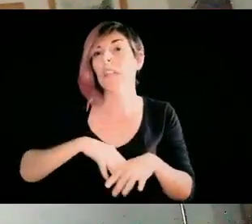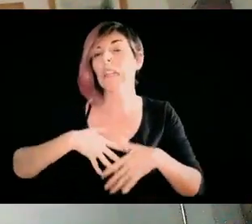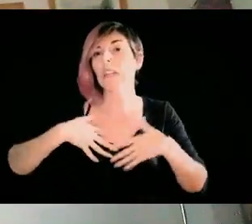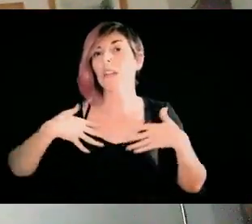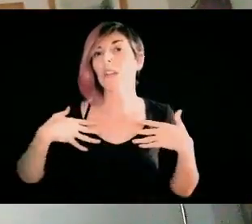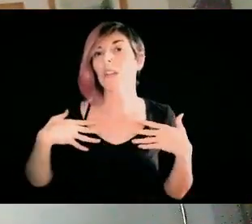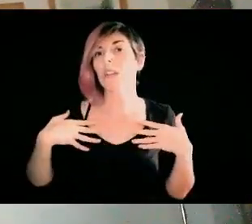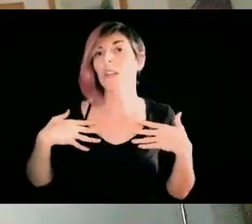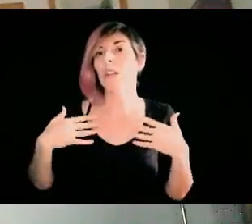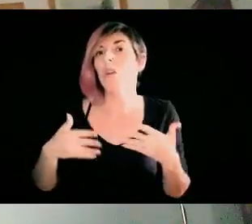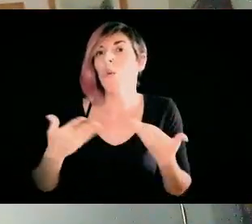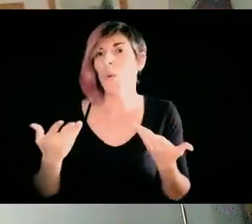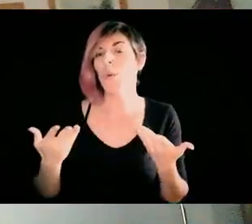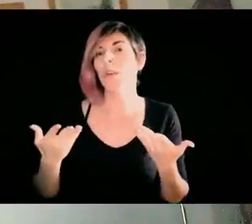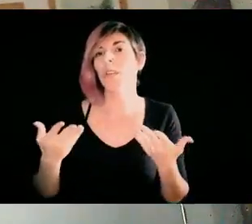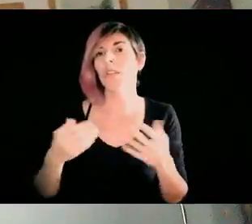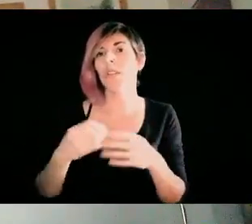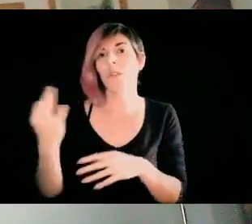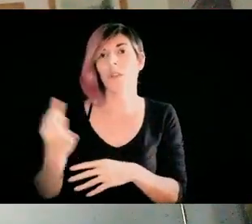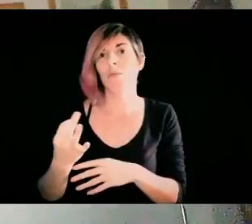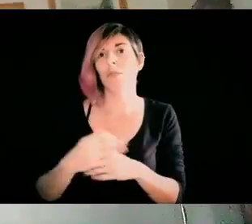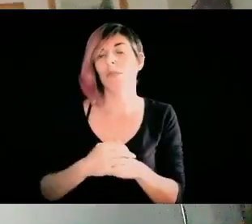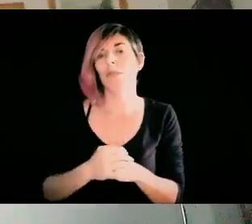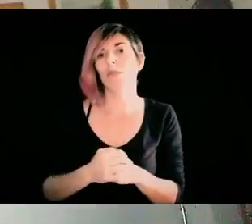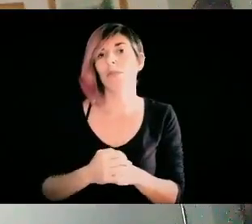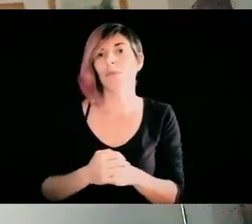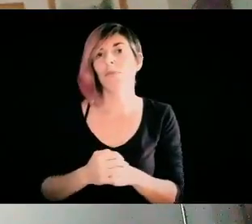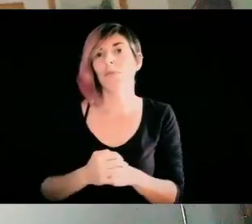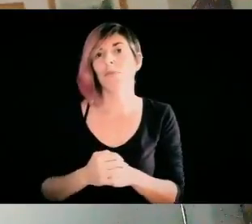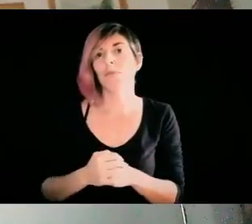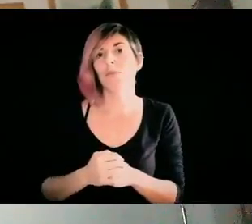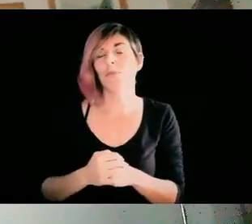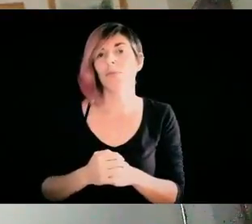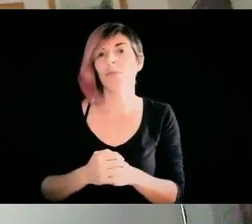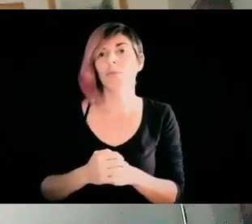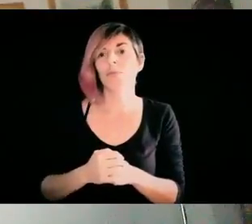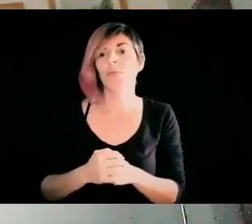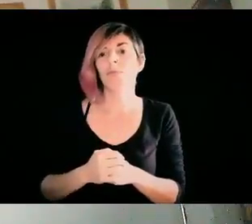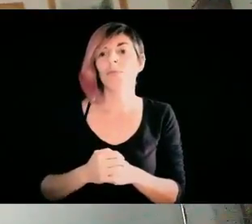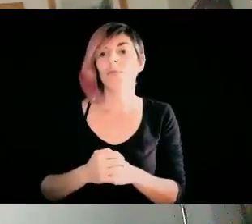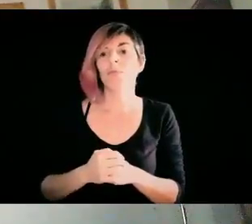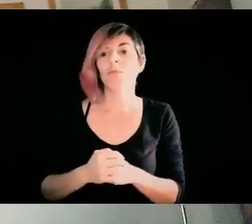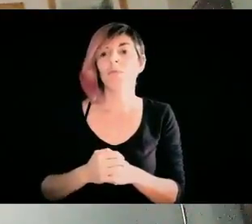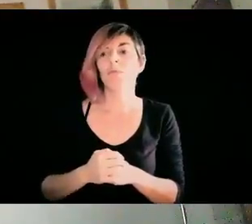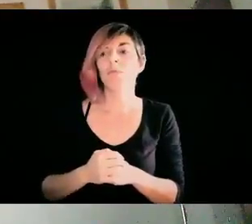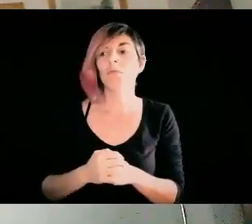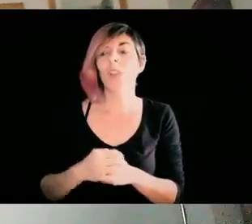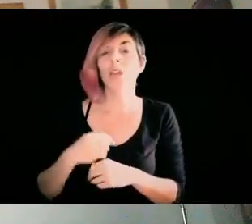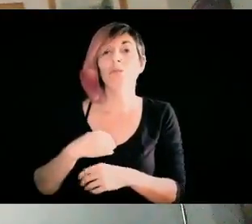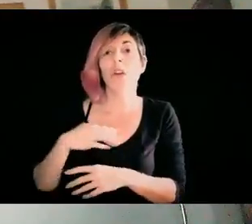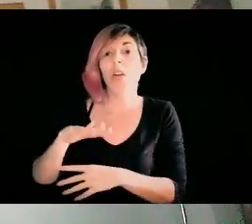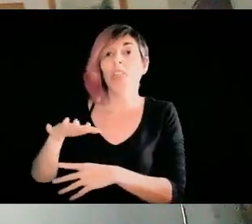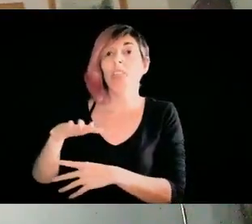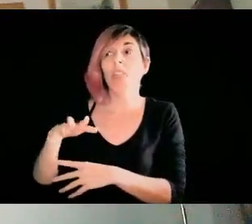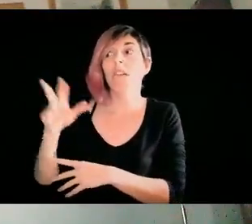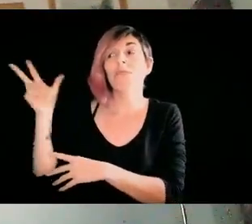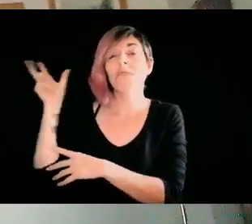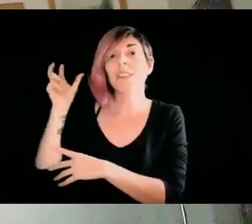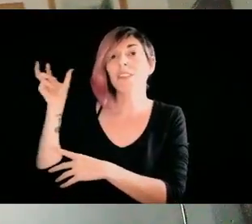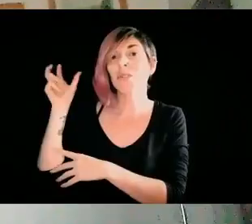qué actitud debemos tener ante esas emociones y ante esos sentimientos. En